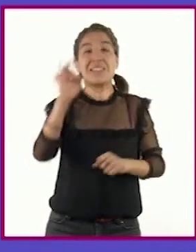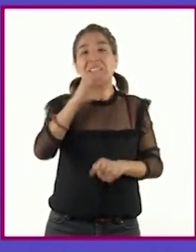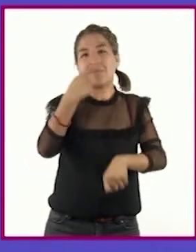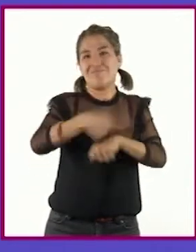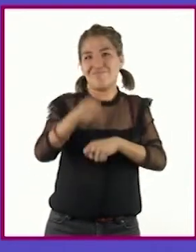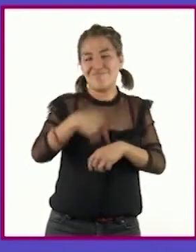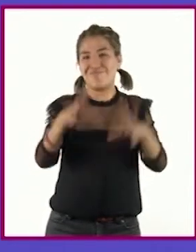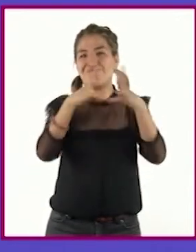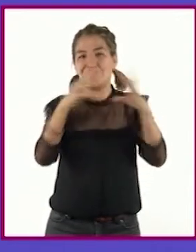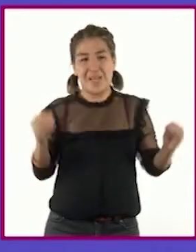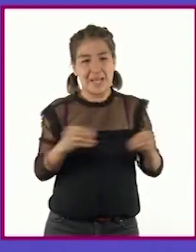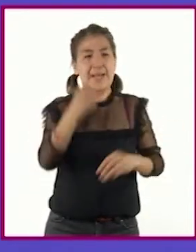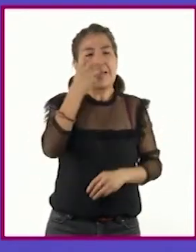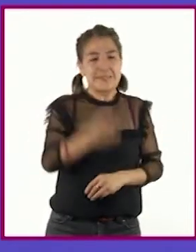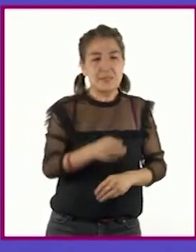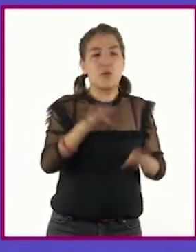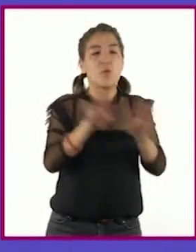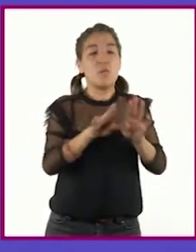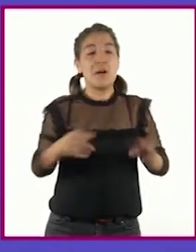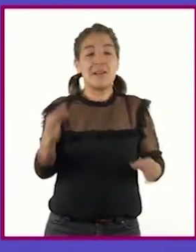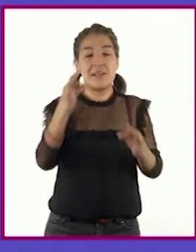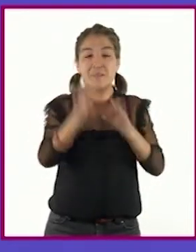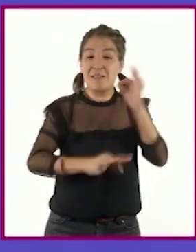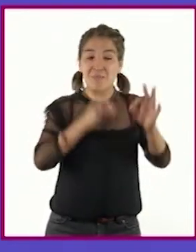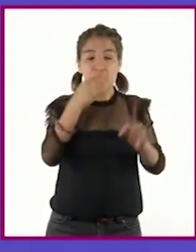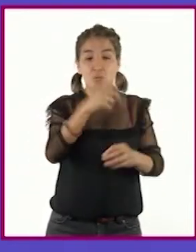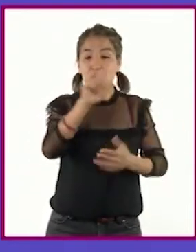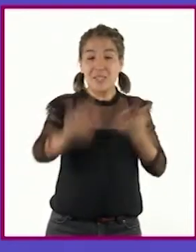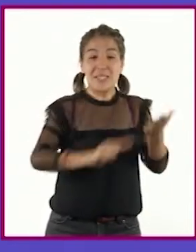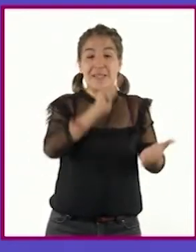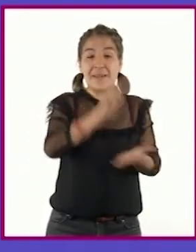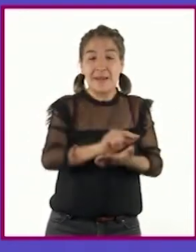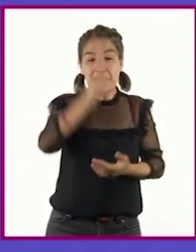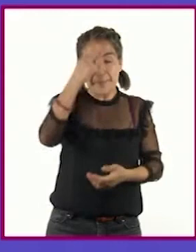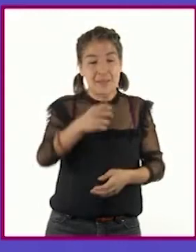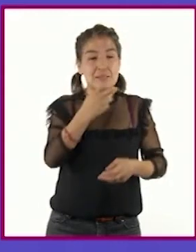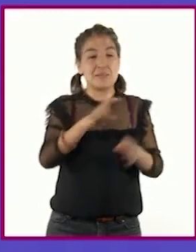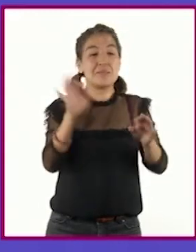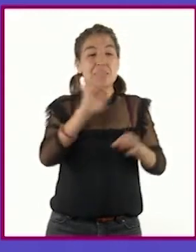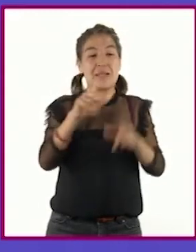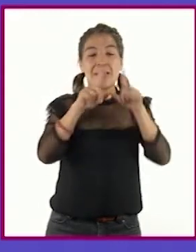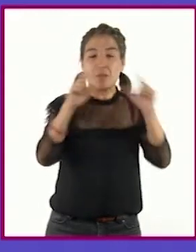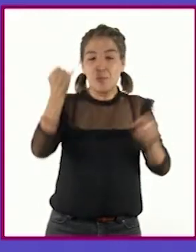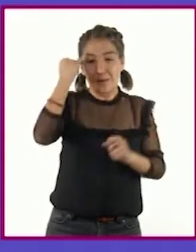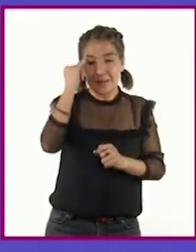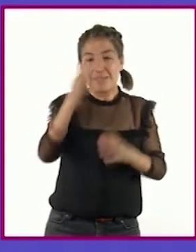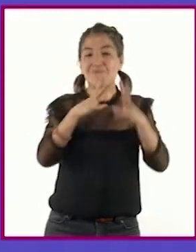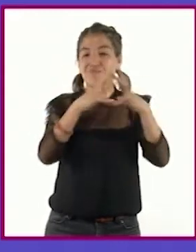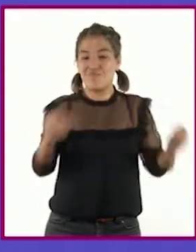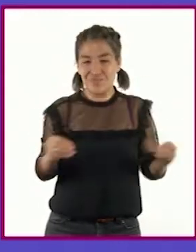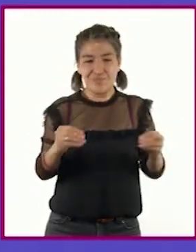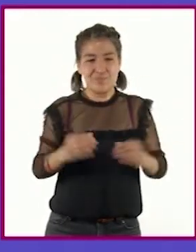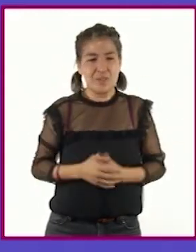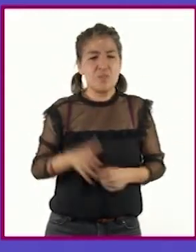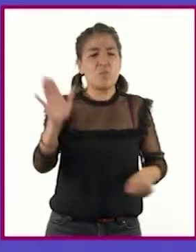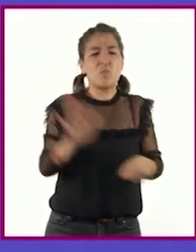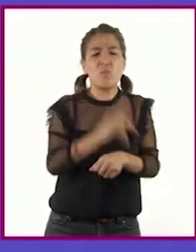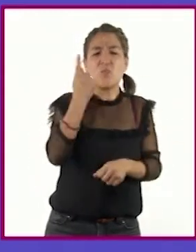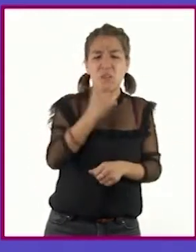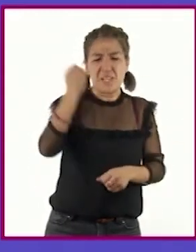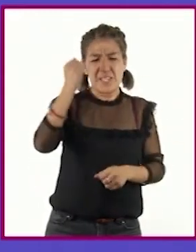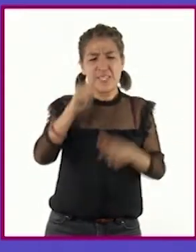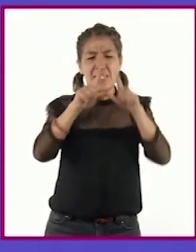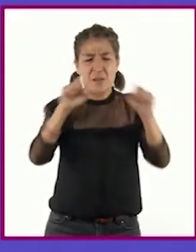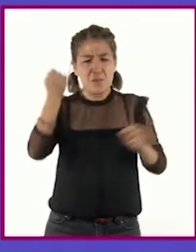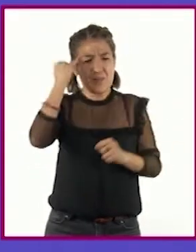desaparición. Fundamentos legales para la atención a las lenguas indígenas en riesgo de desaparición. ¿Por qué las lenguas indígenas se encuentran